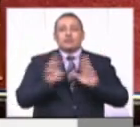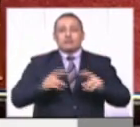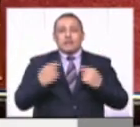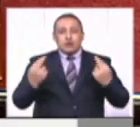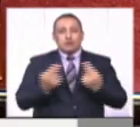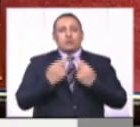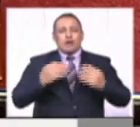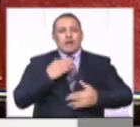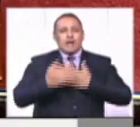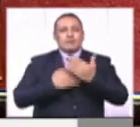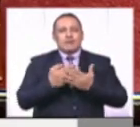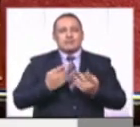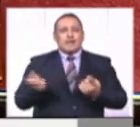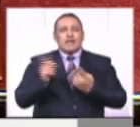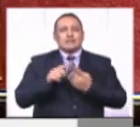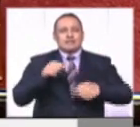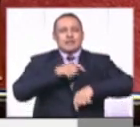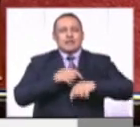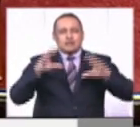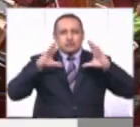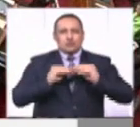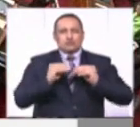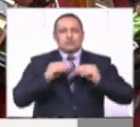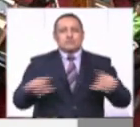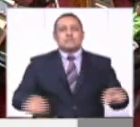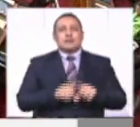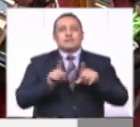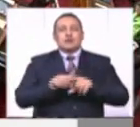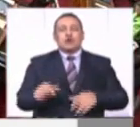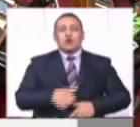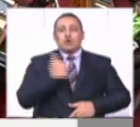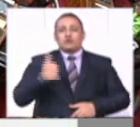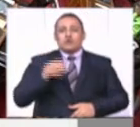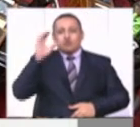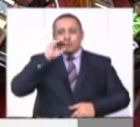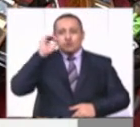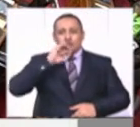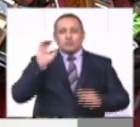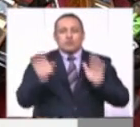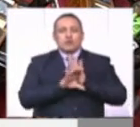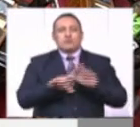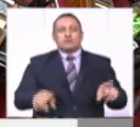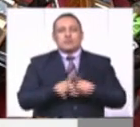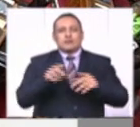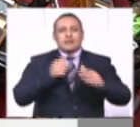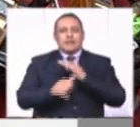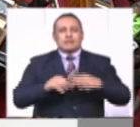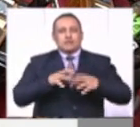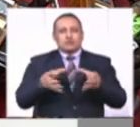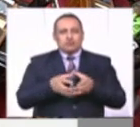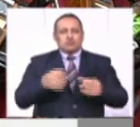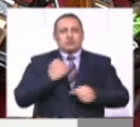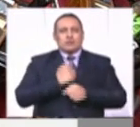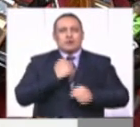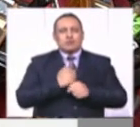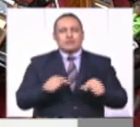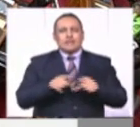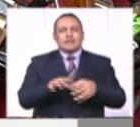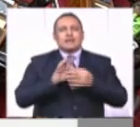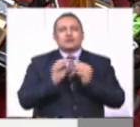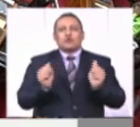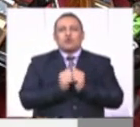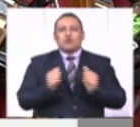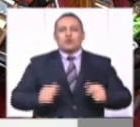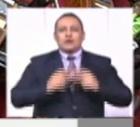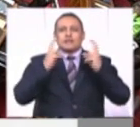plenaria se extienda hasta horas de la noche y otras otros puntos por ejemplo que están dentro de la agenda está relacionado por